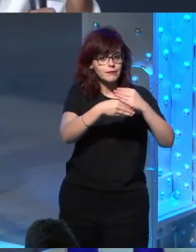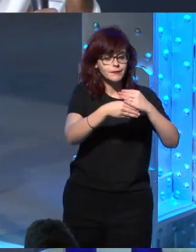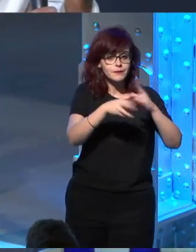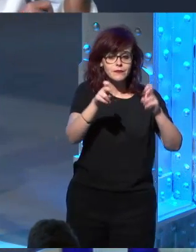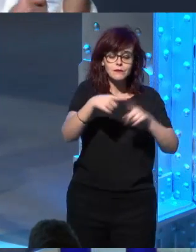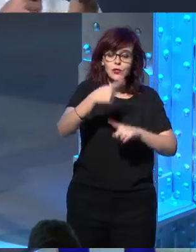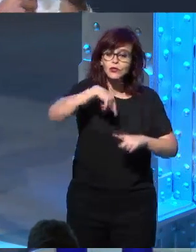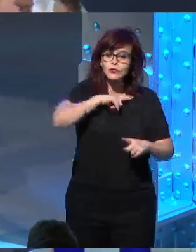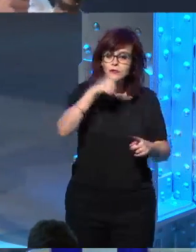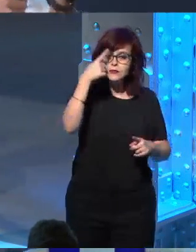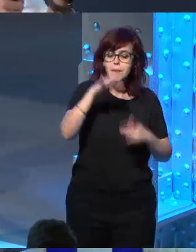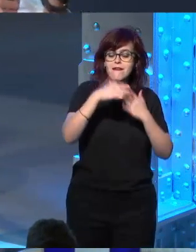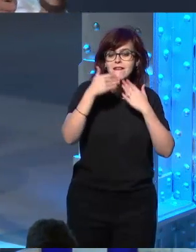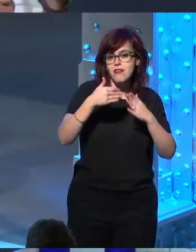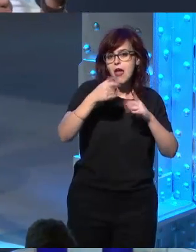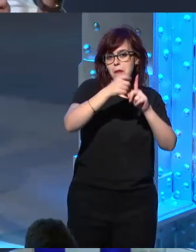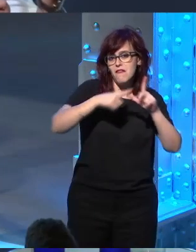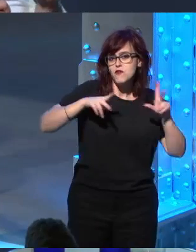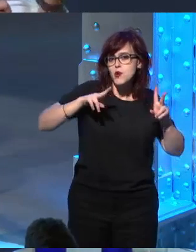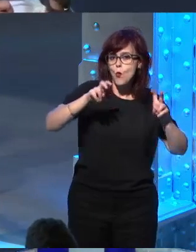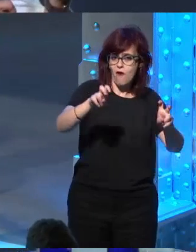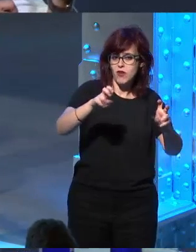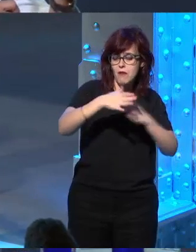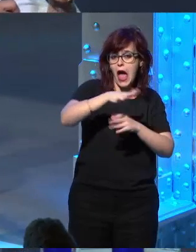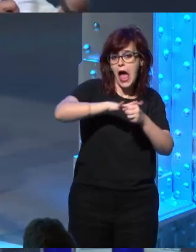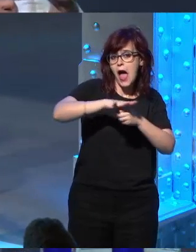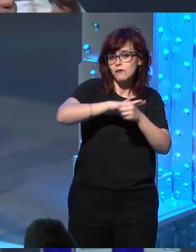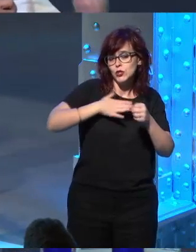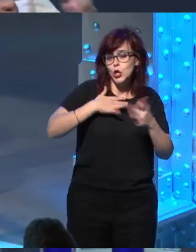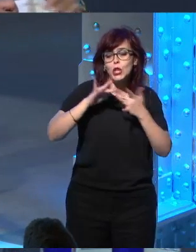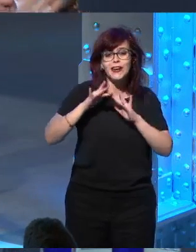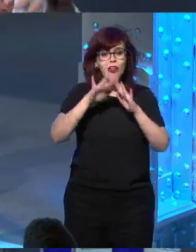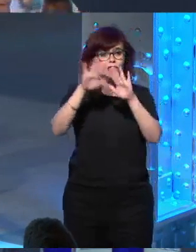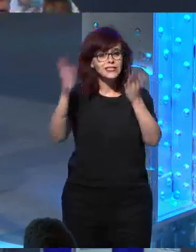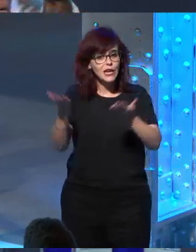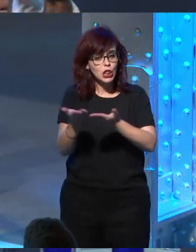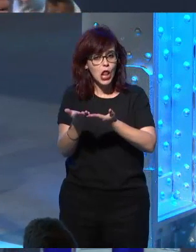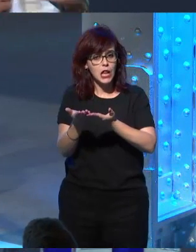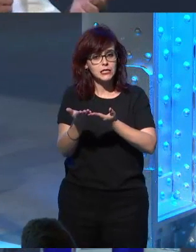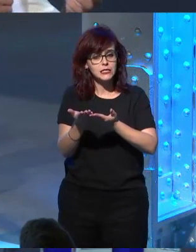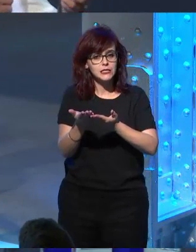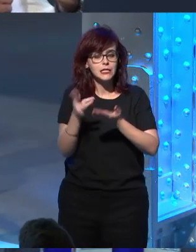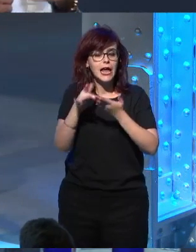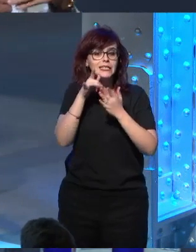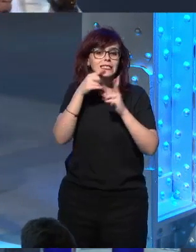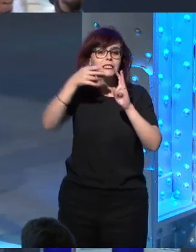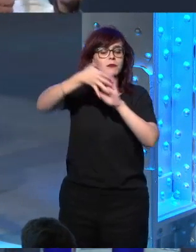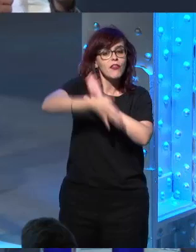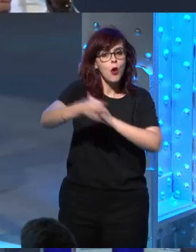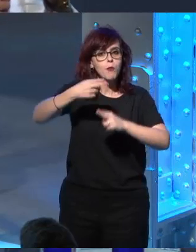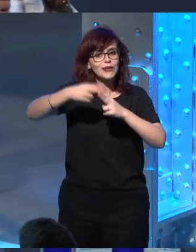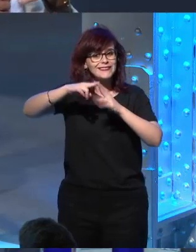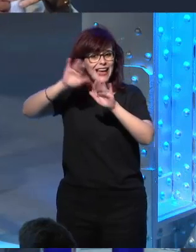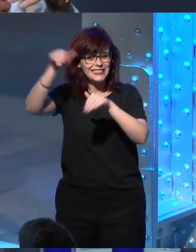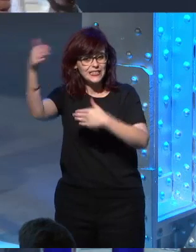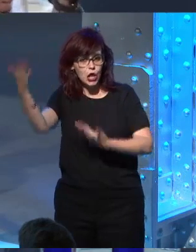cómo utilizar las nuevas plataformas. En un campo como el nuestro, de las relaciones internacionales, la explicación de la política